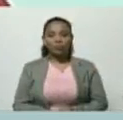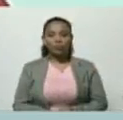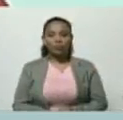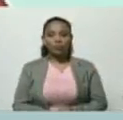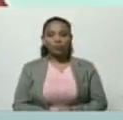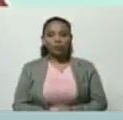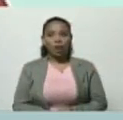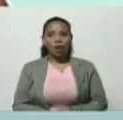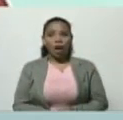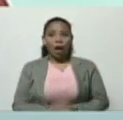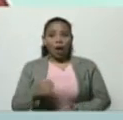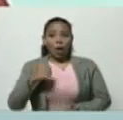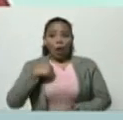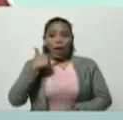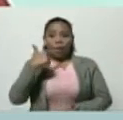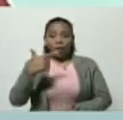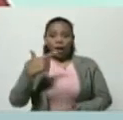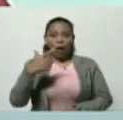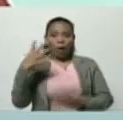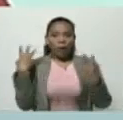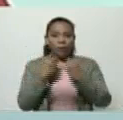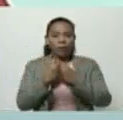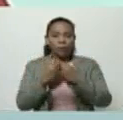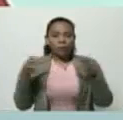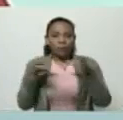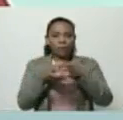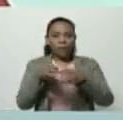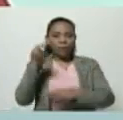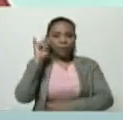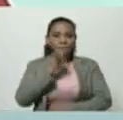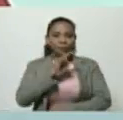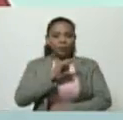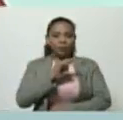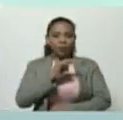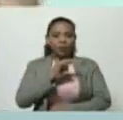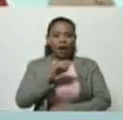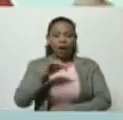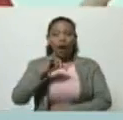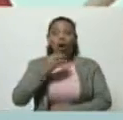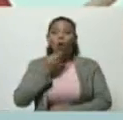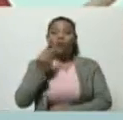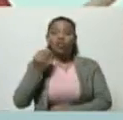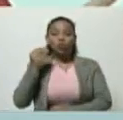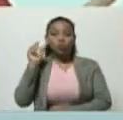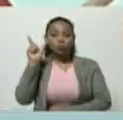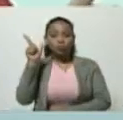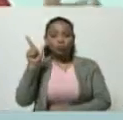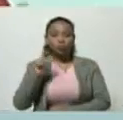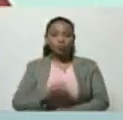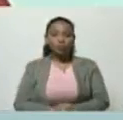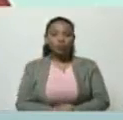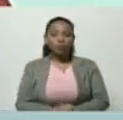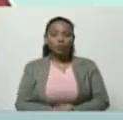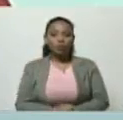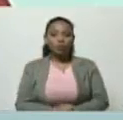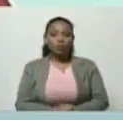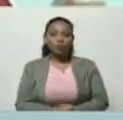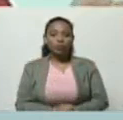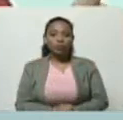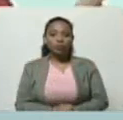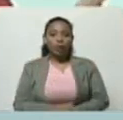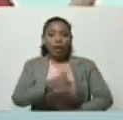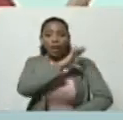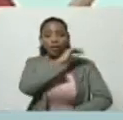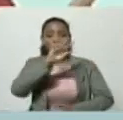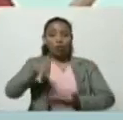Yo le decía a los compañeros la reunión del lunes, que estaba la JPSUV y estaba la dirección nacional,